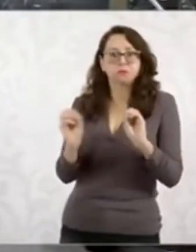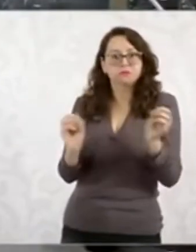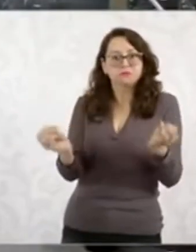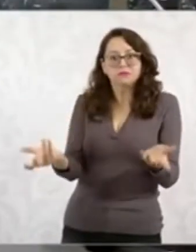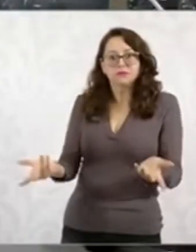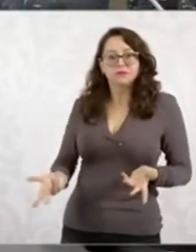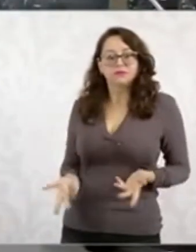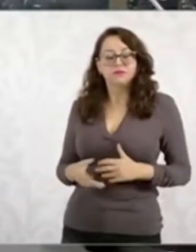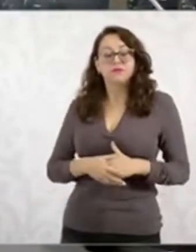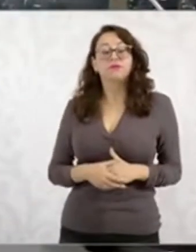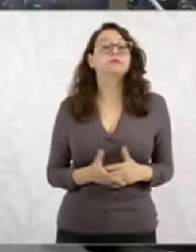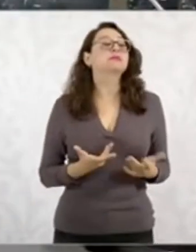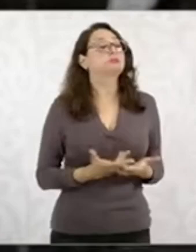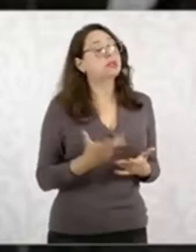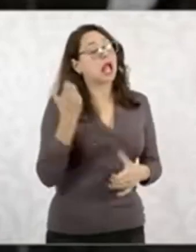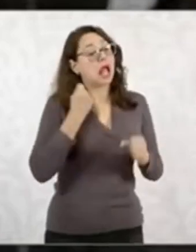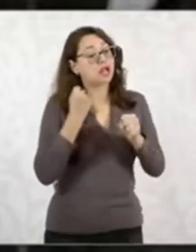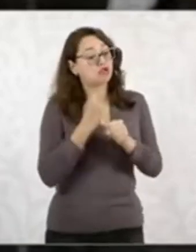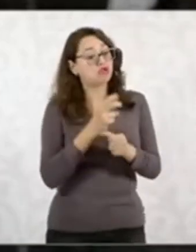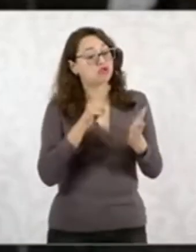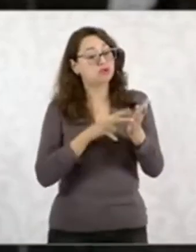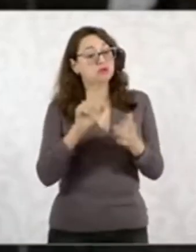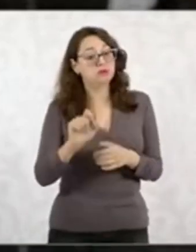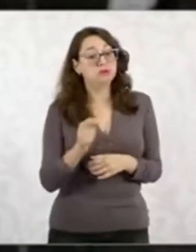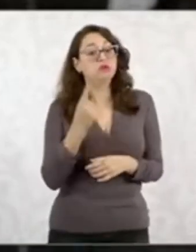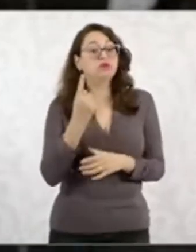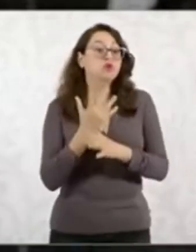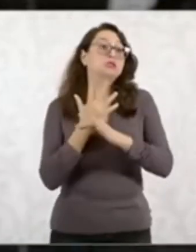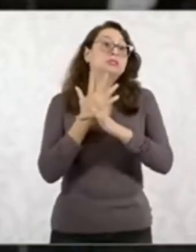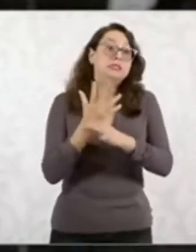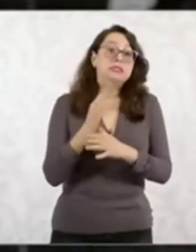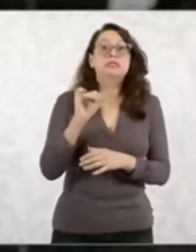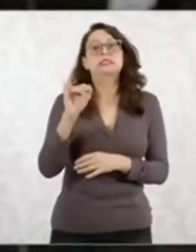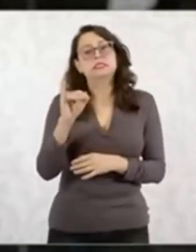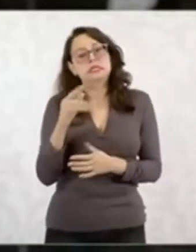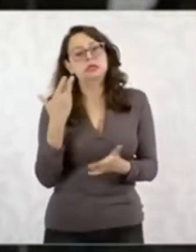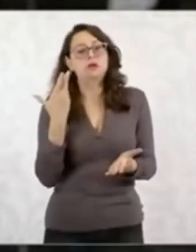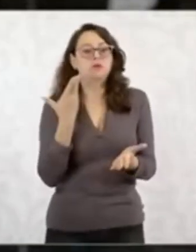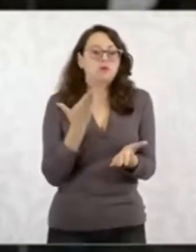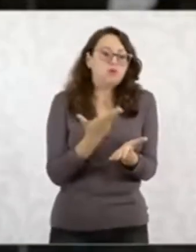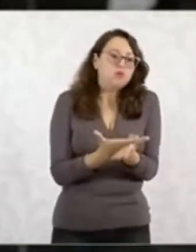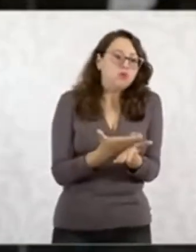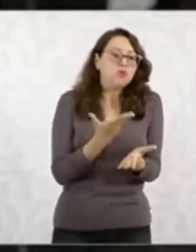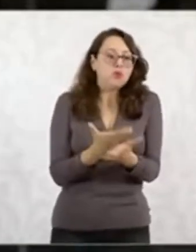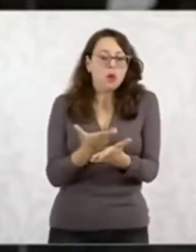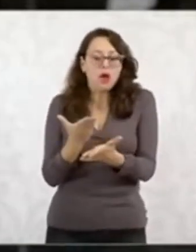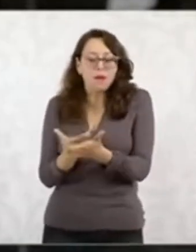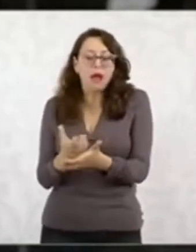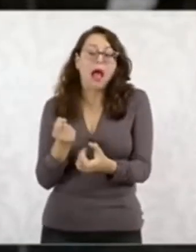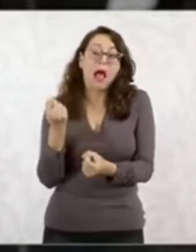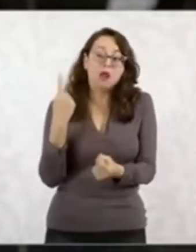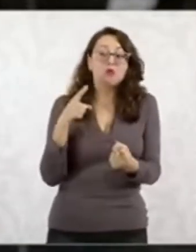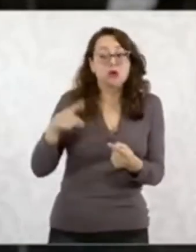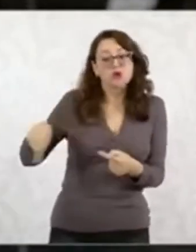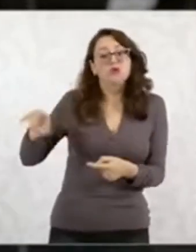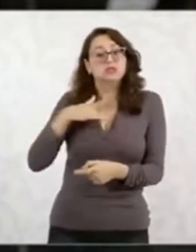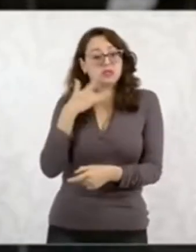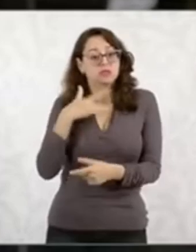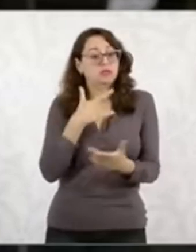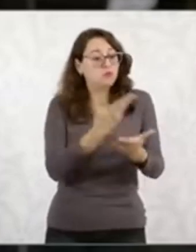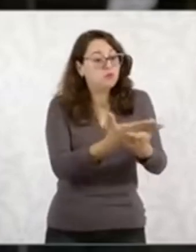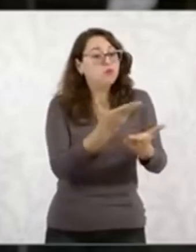era que aunque se habían presentado algunas de las pruebas que quien estaba denunciando las consideraba como tal, se